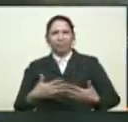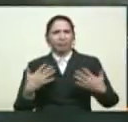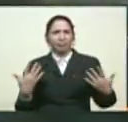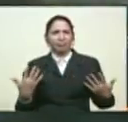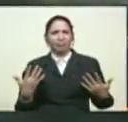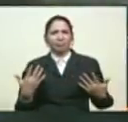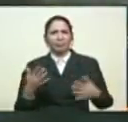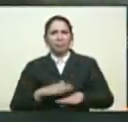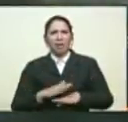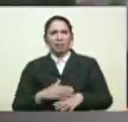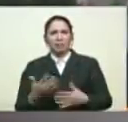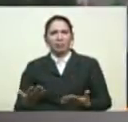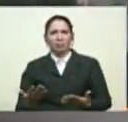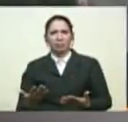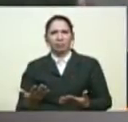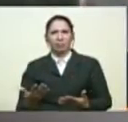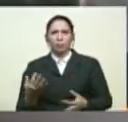tiene?